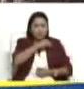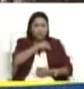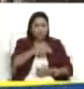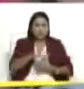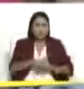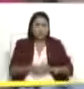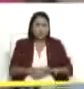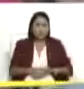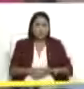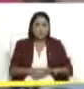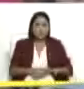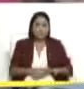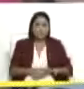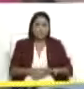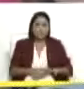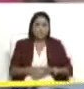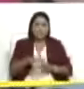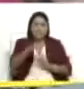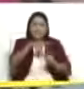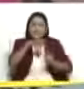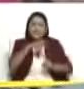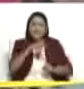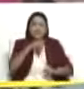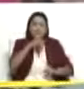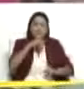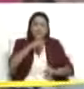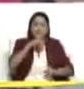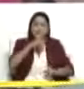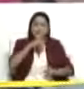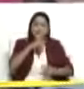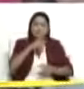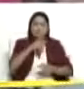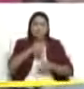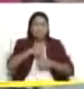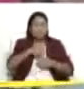de un acto vil, criminal, indignante,